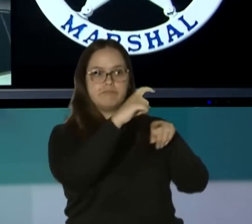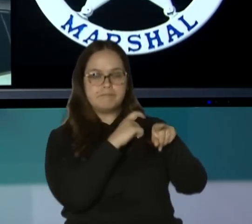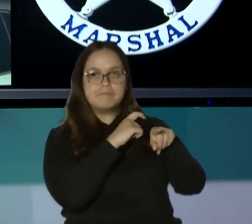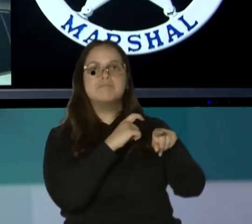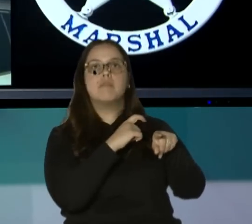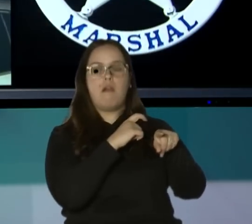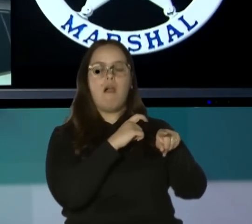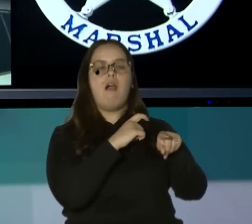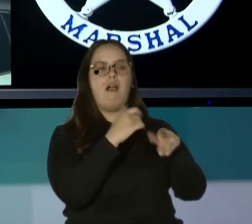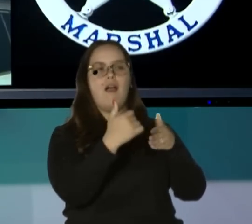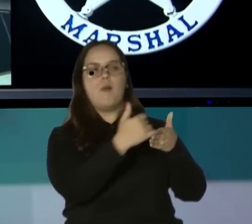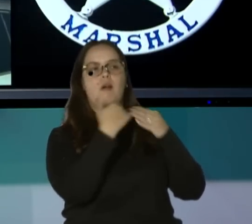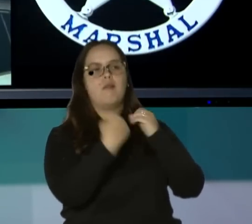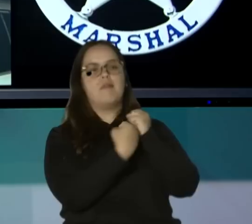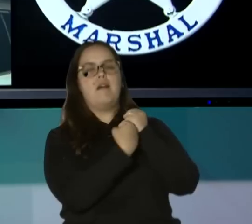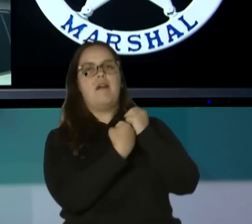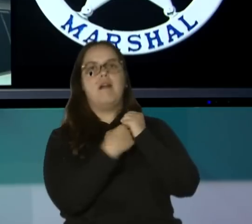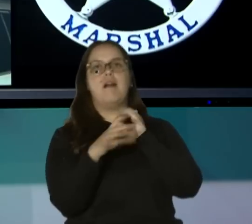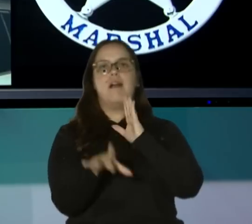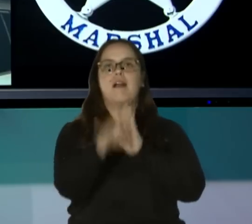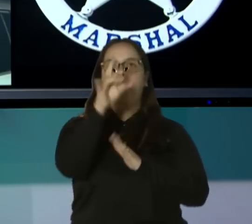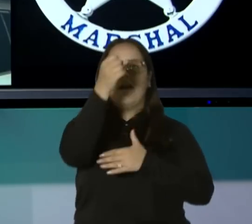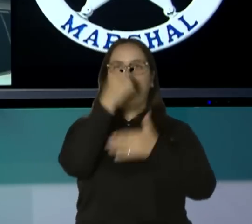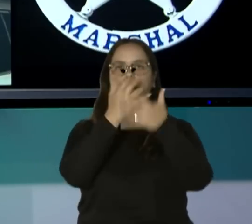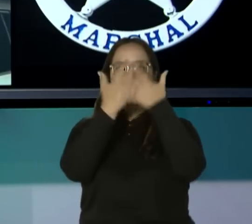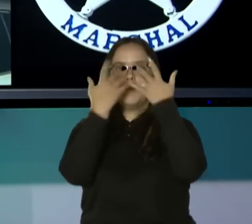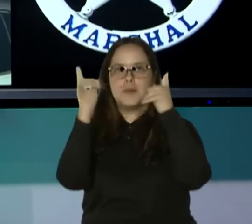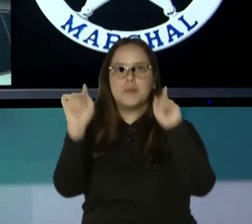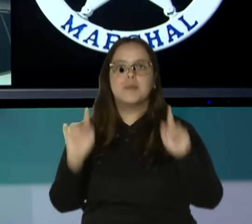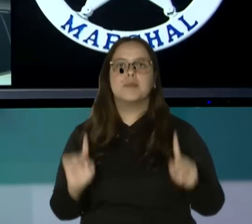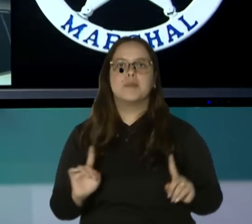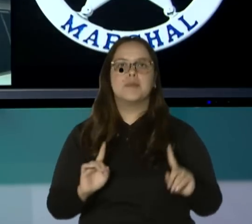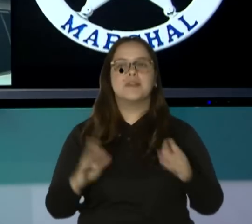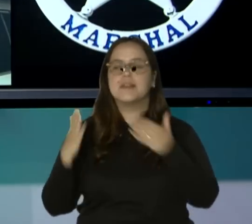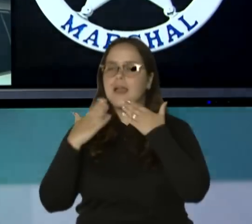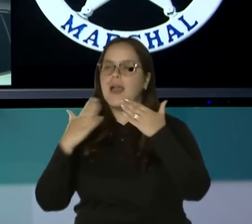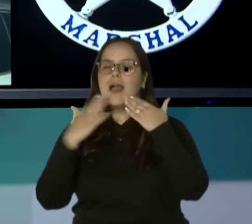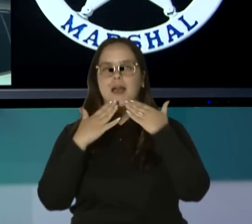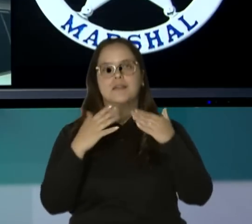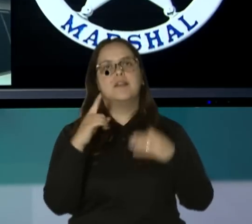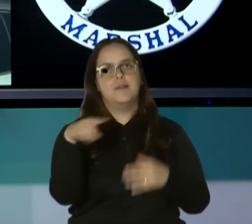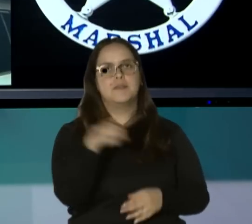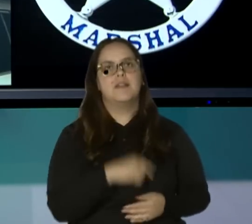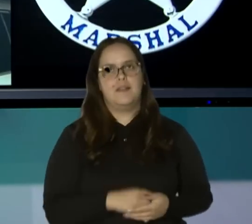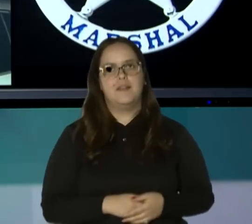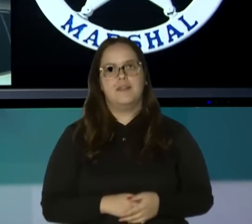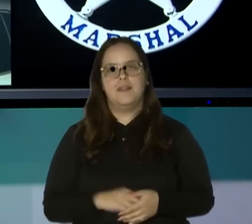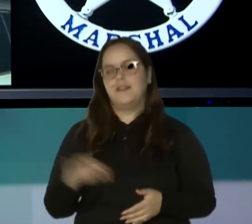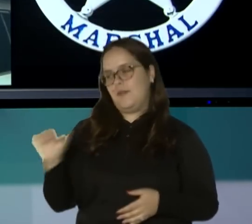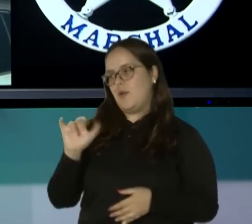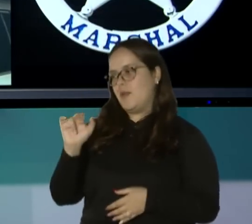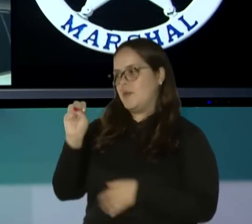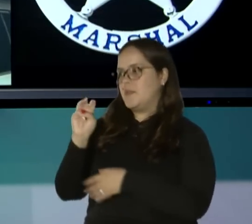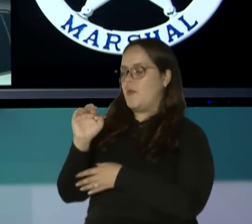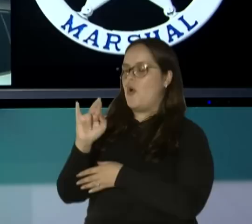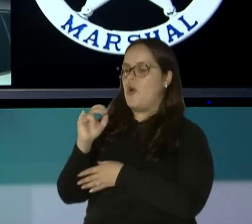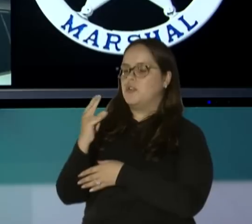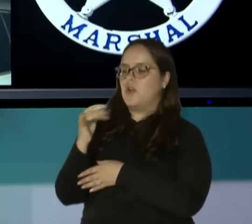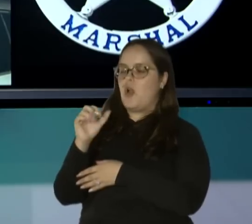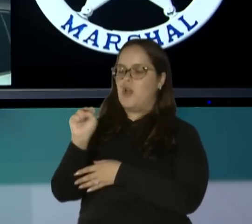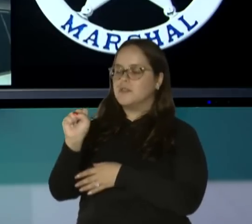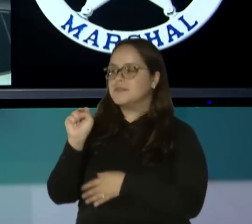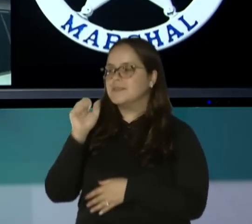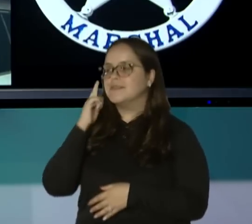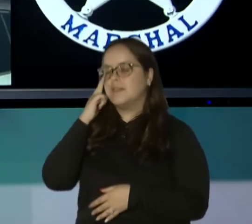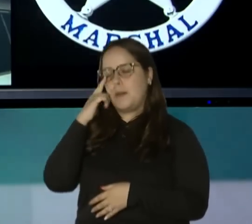de este individuo. Así que gracias a ustedes, de parte, ¿no?, también del U.S. Marshall por brindar información y que esta persona